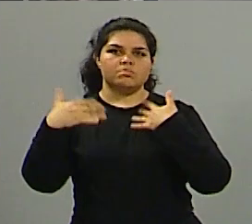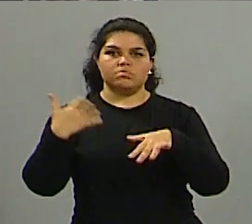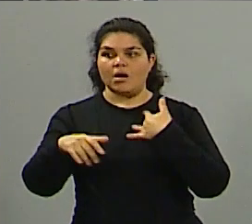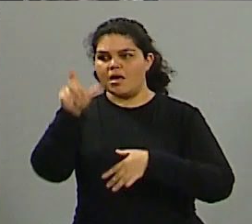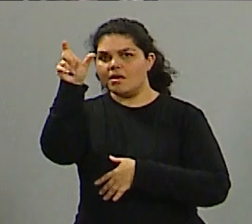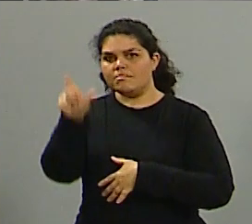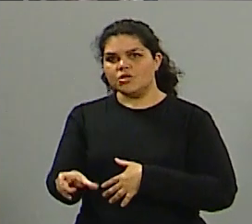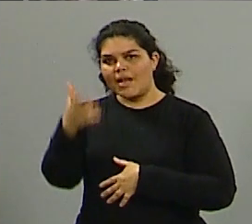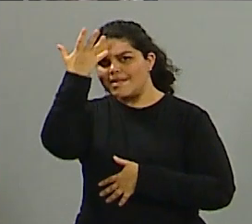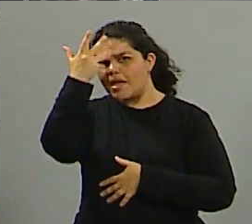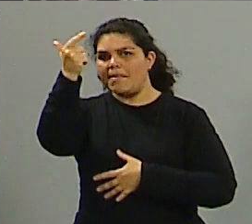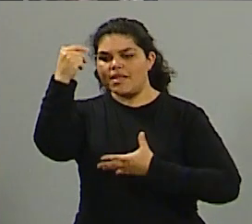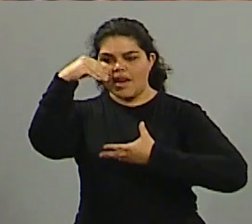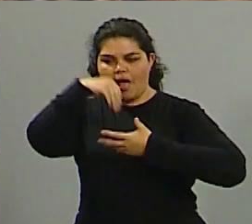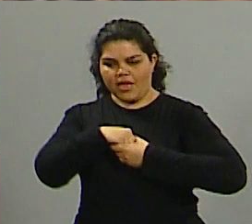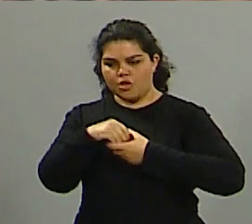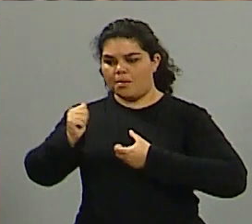personaje, ¿no? Entonces